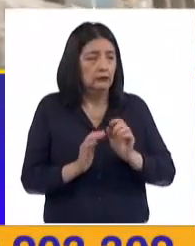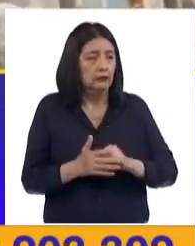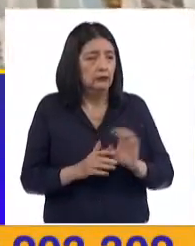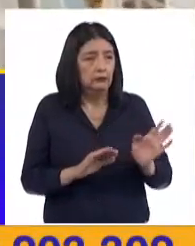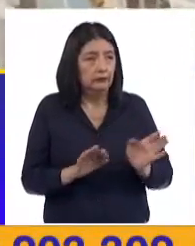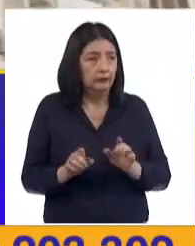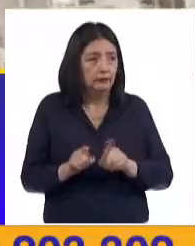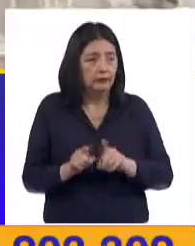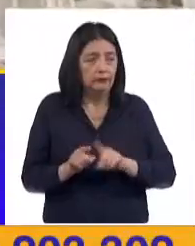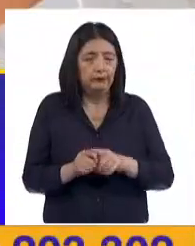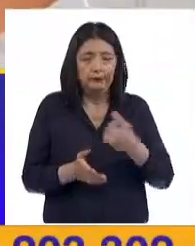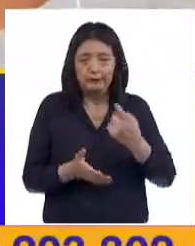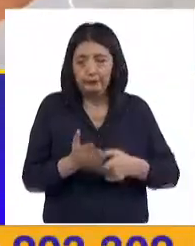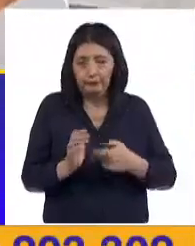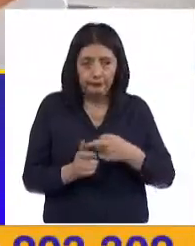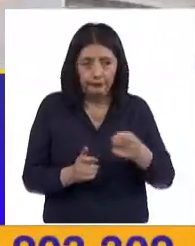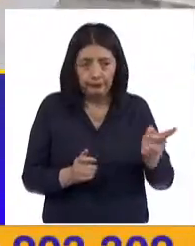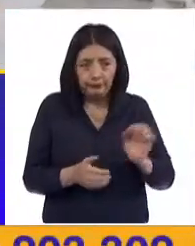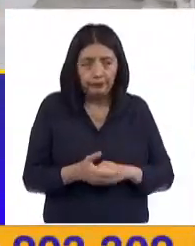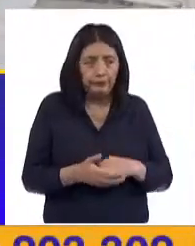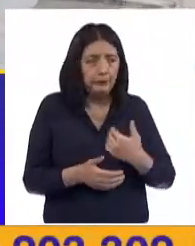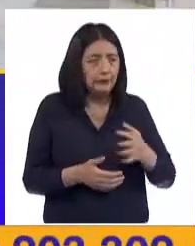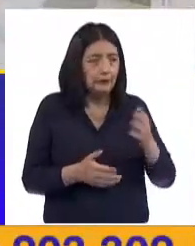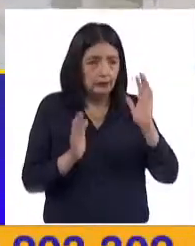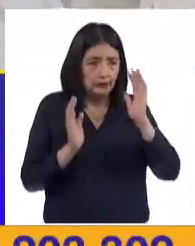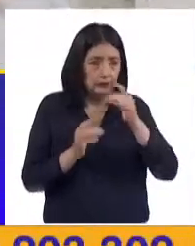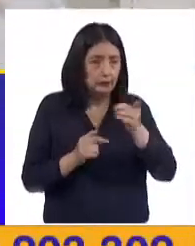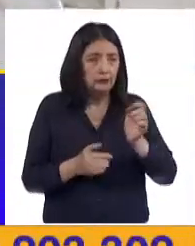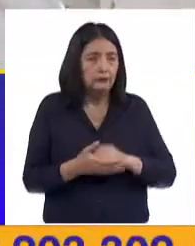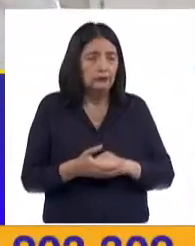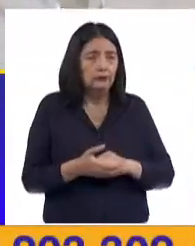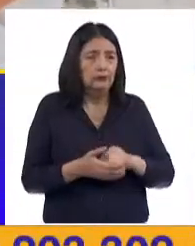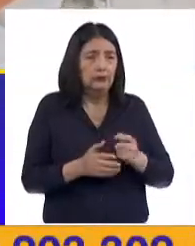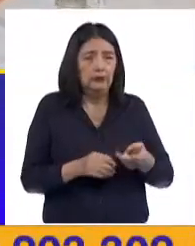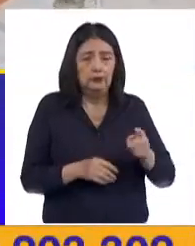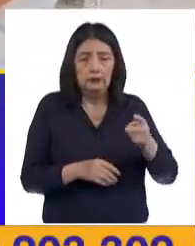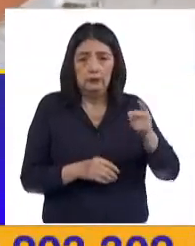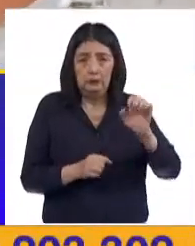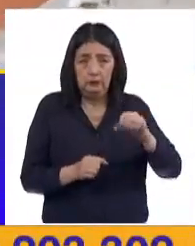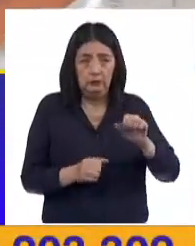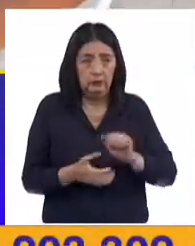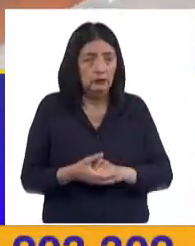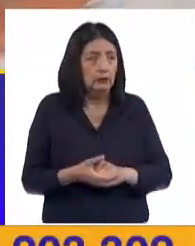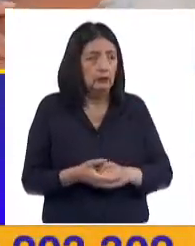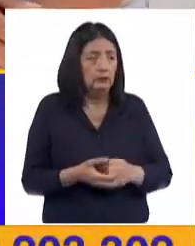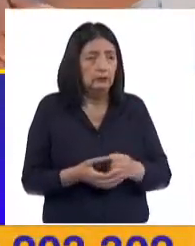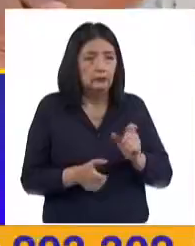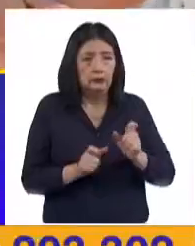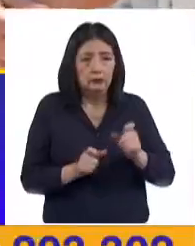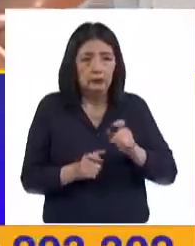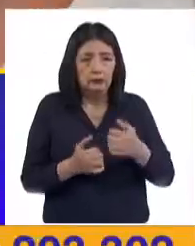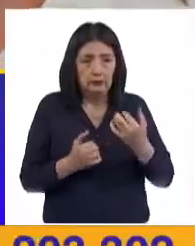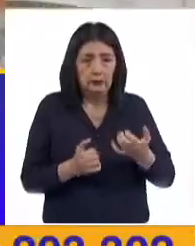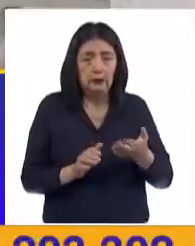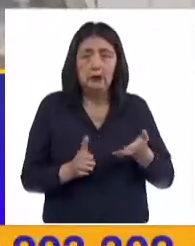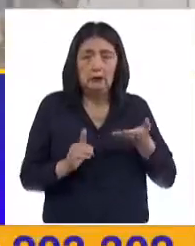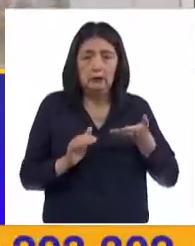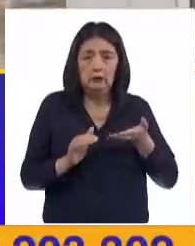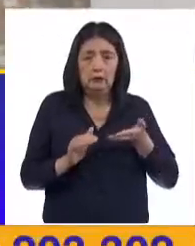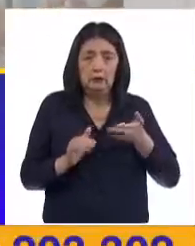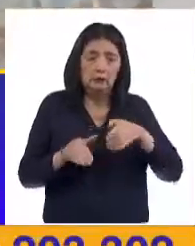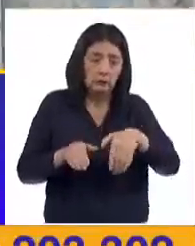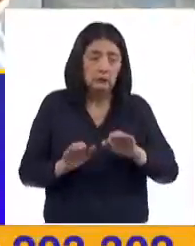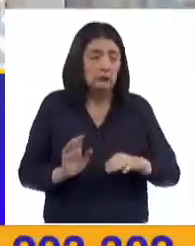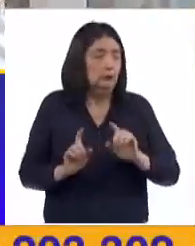lado, también el tema de los precios. Ustedes, como están escuchando, se ha incrementado considerablemente la cantidad de personas que son enterradas aquí en el